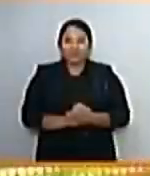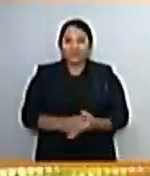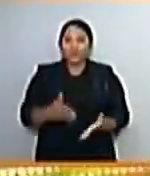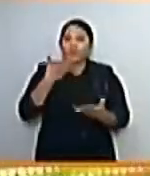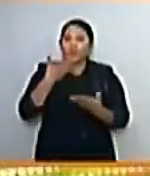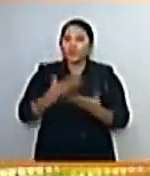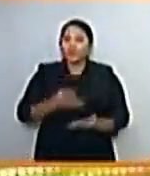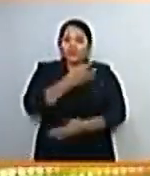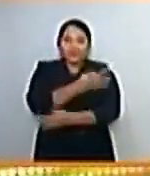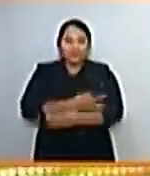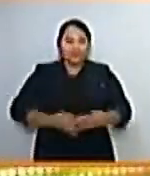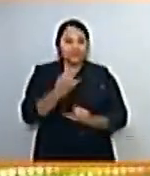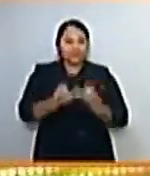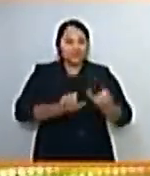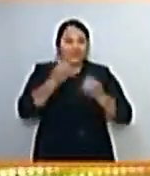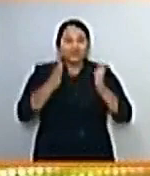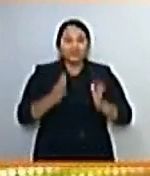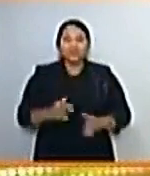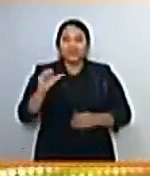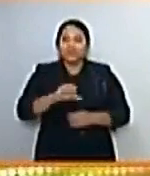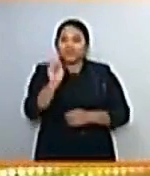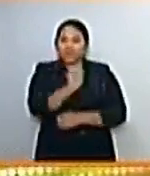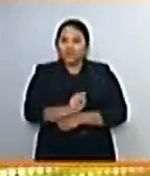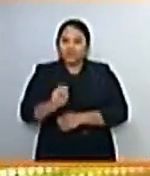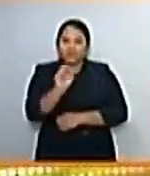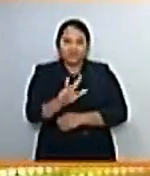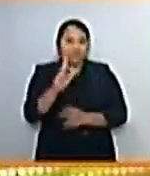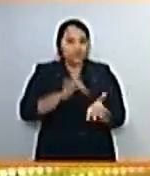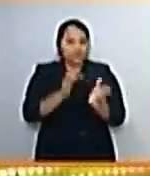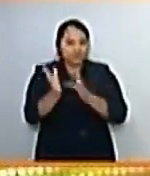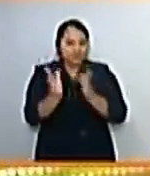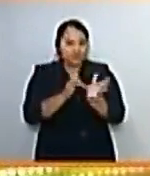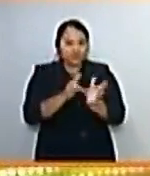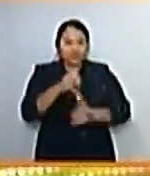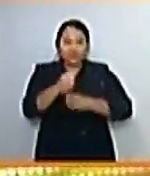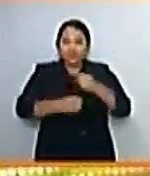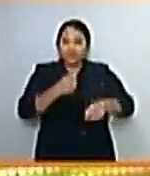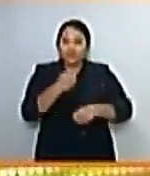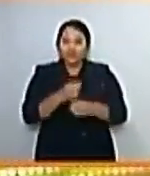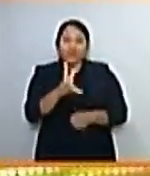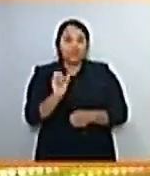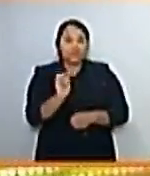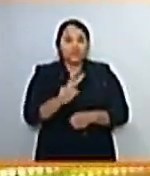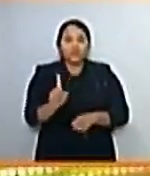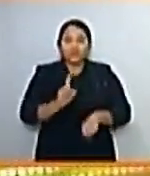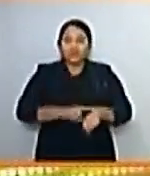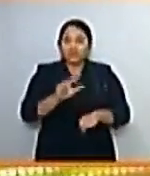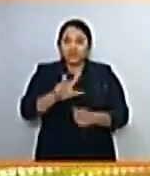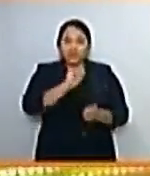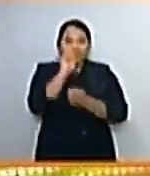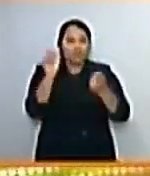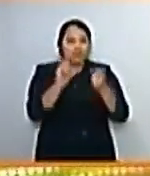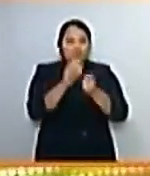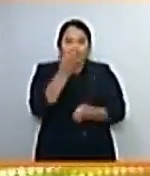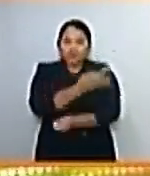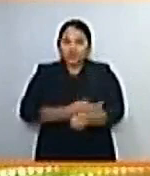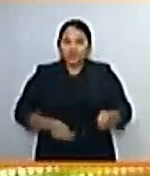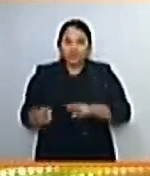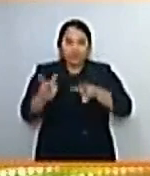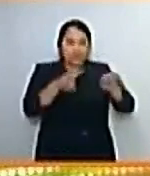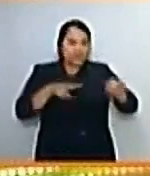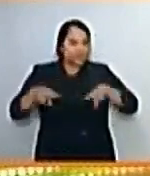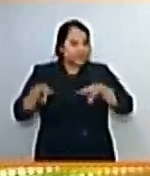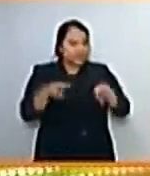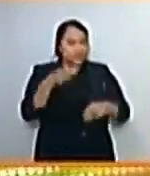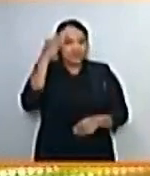Muy buenas tardes, mis queridos jugadores. Hoy es sábado 3 de abril del año 2021, ya son las 3 en punto de la tarde. Estamos totalmente... Les saluda